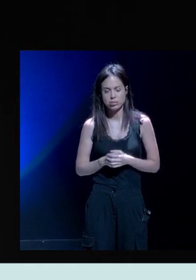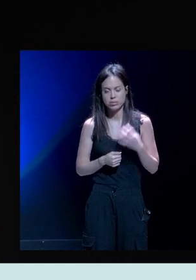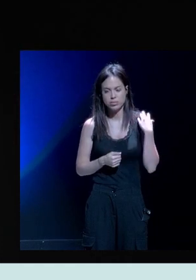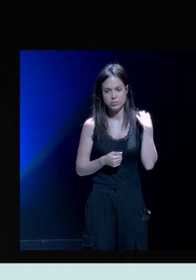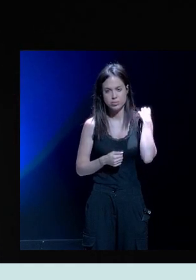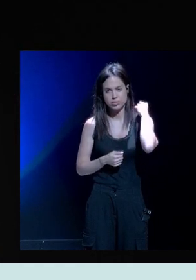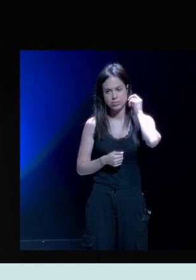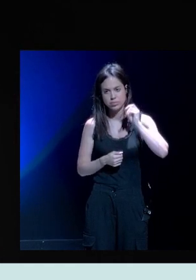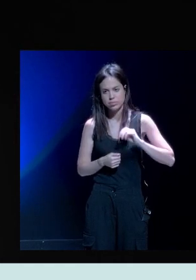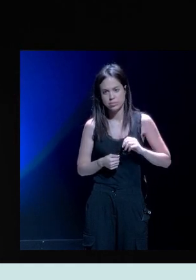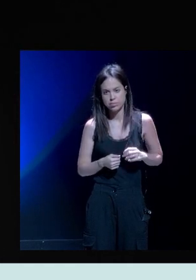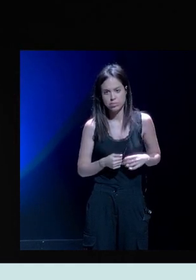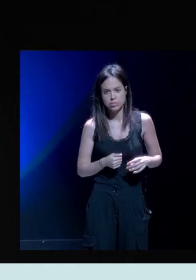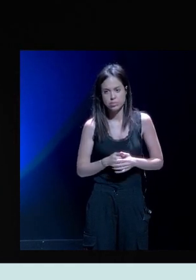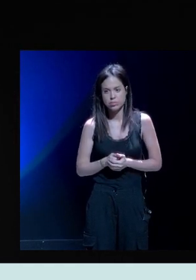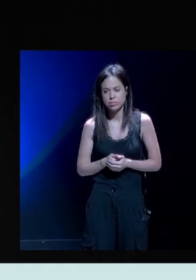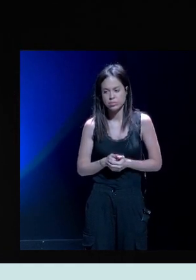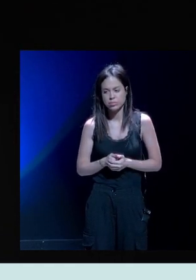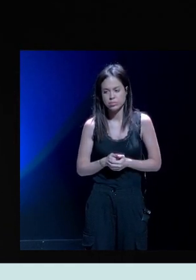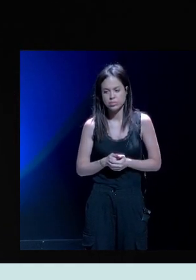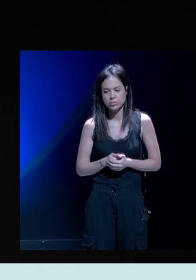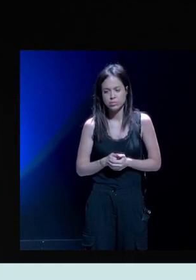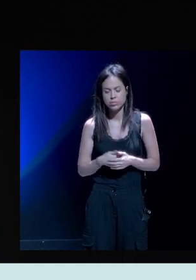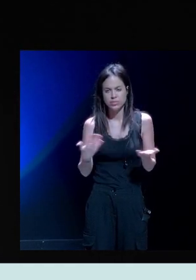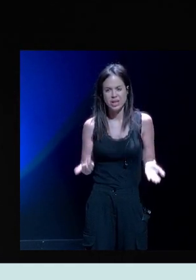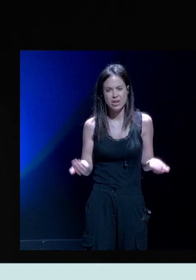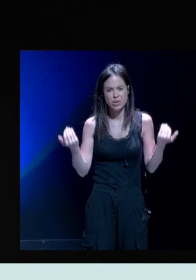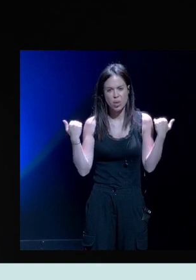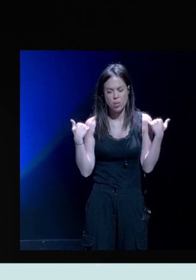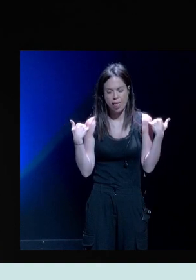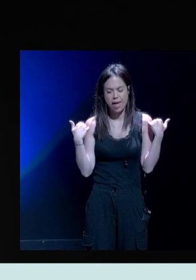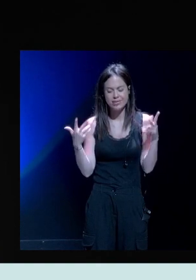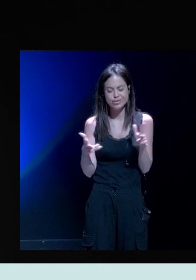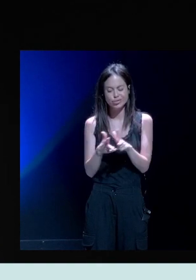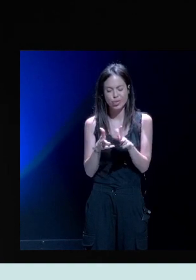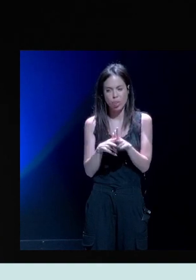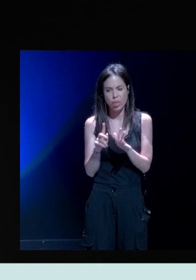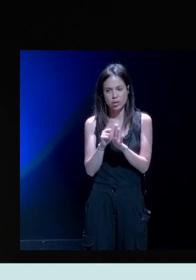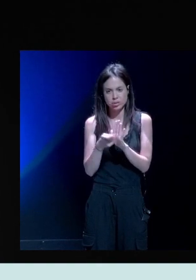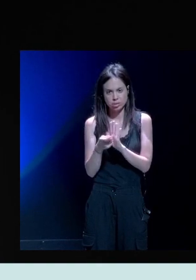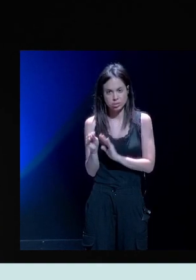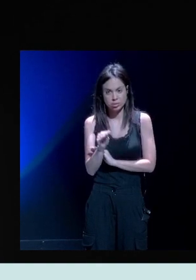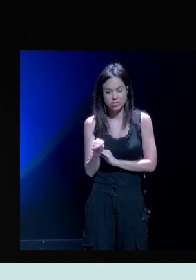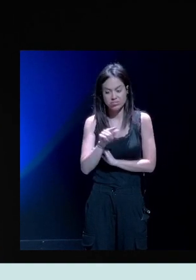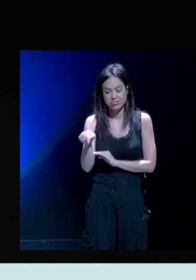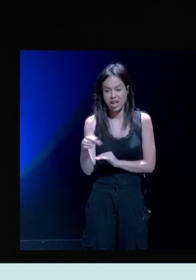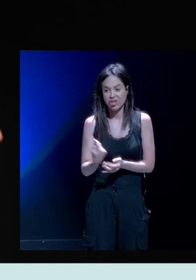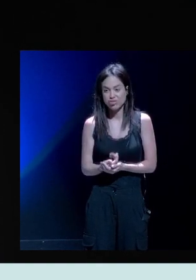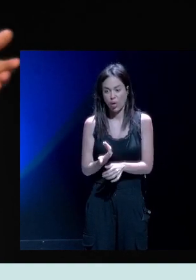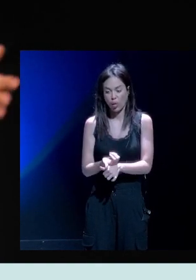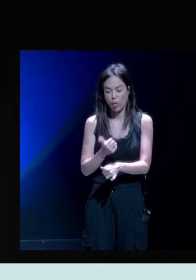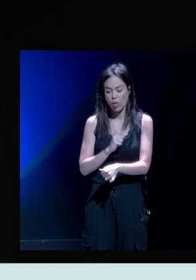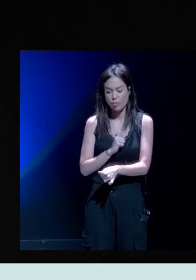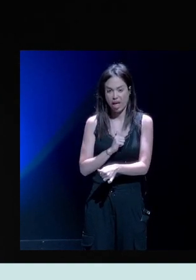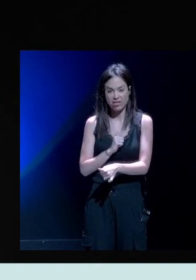y con una moral cívica de encargarse y cuidar de la sociedad. Pero no se puede trasplantar fácilmente este modelo de una sociedad